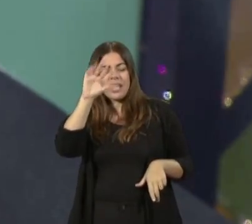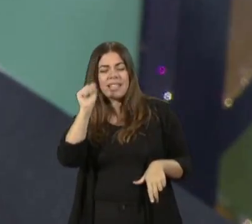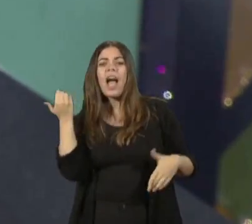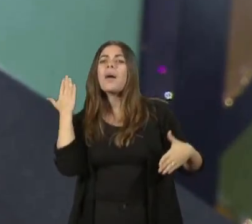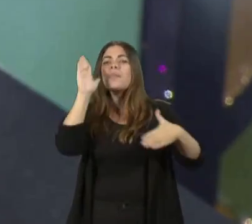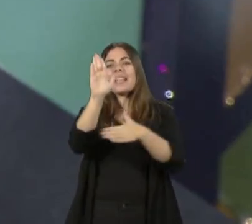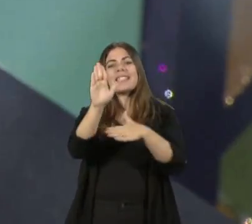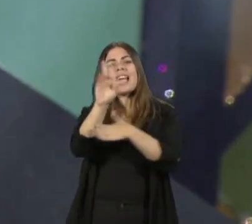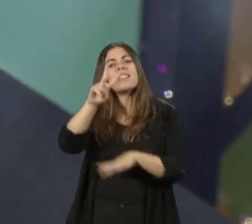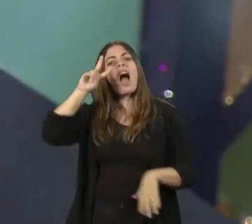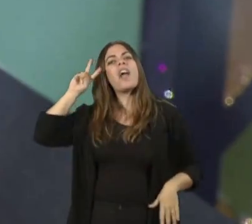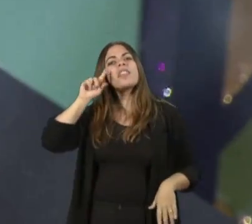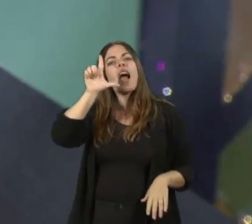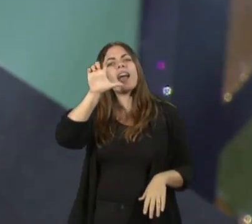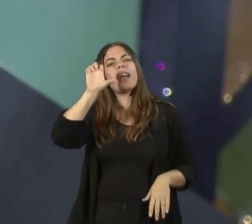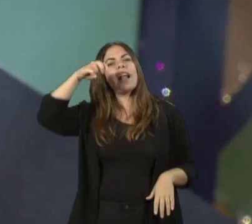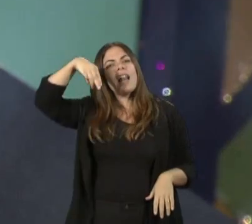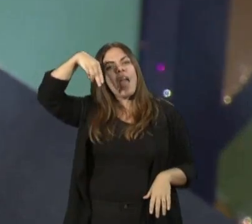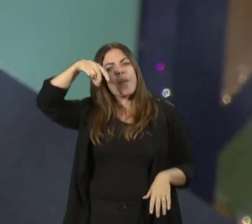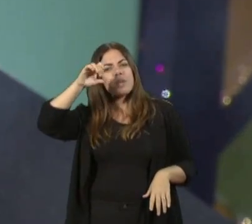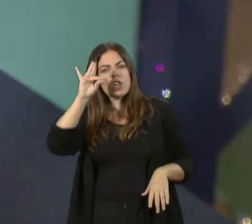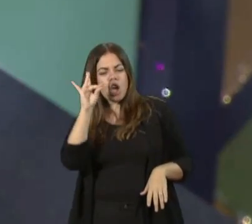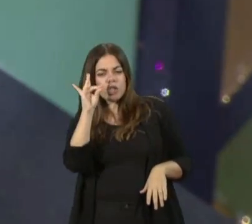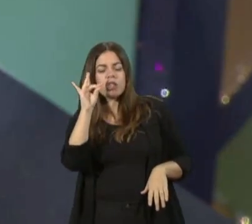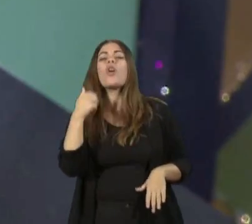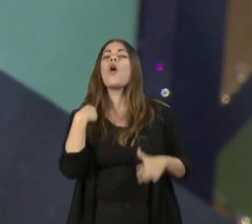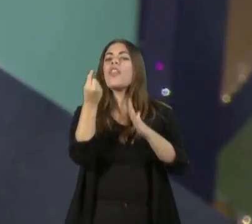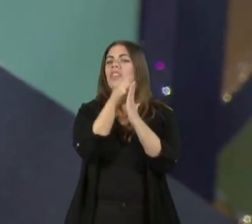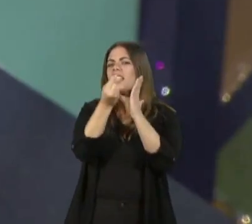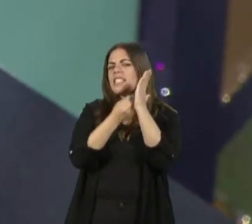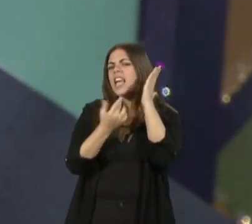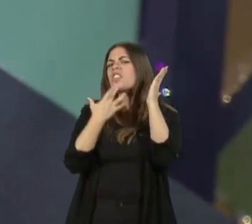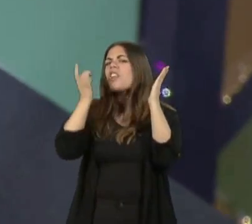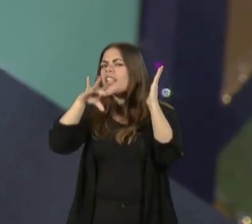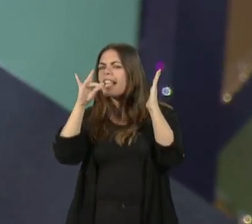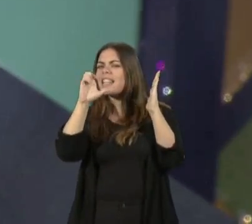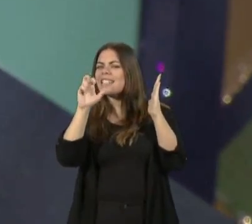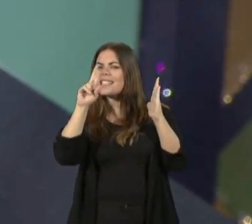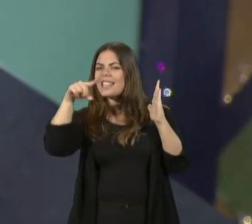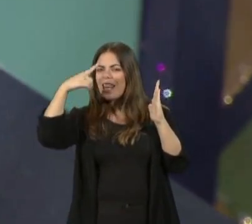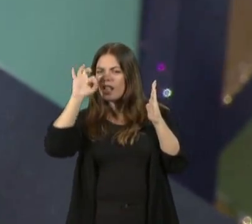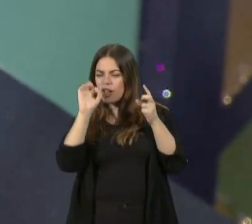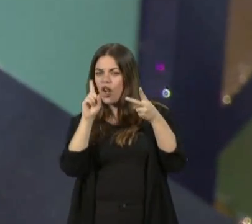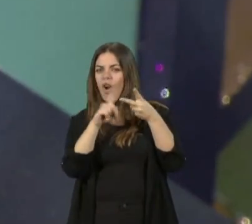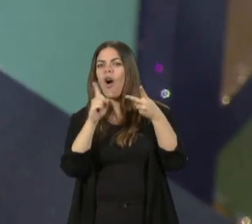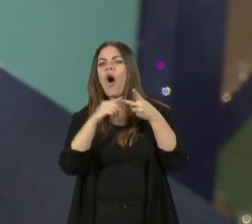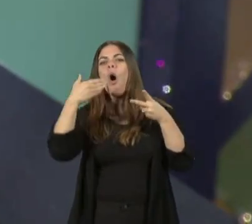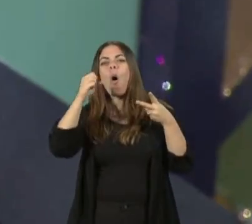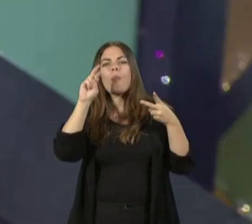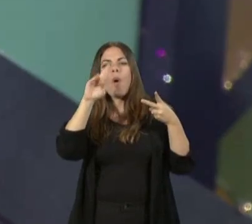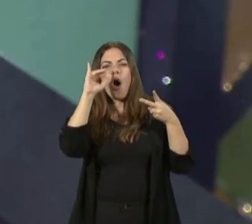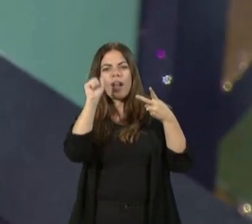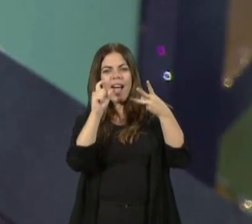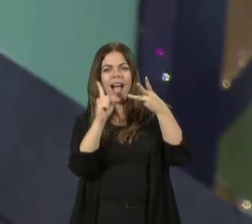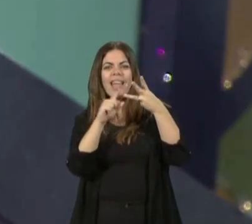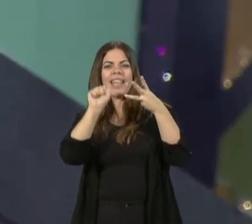Drag Lemnos, con un diseño de Sergio León, Borja Casillas y Ari Martín,